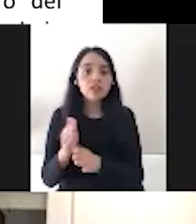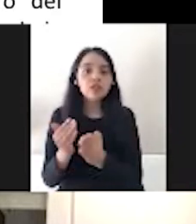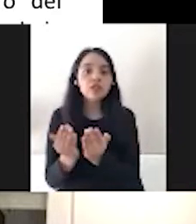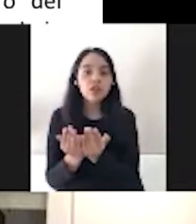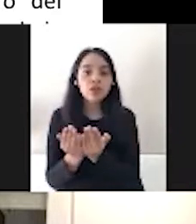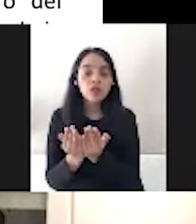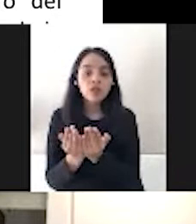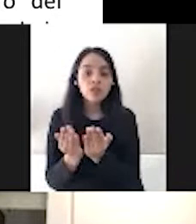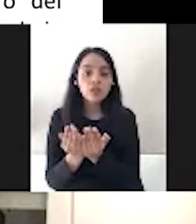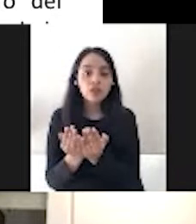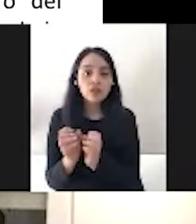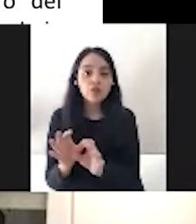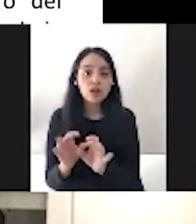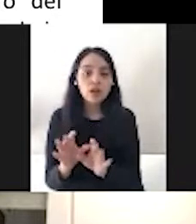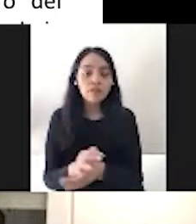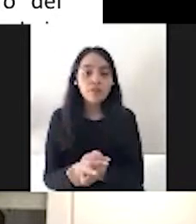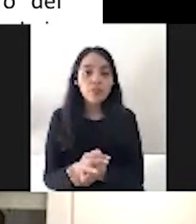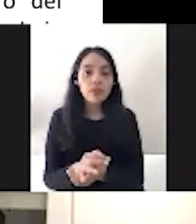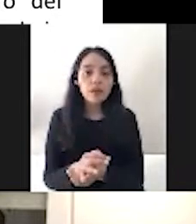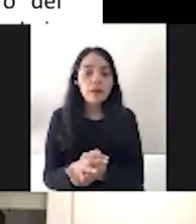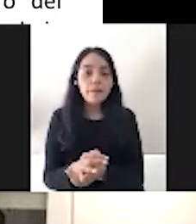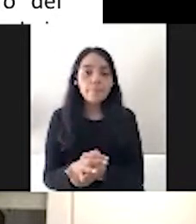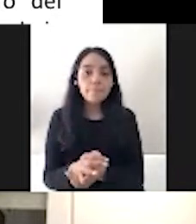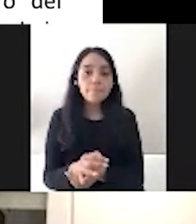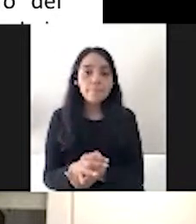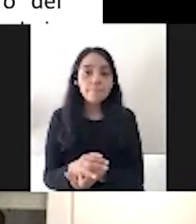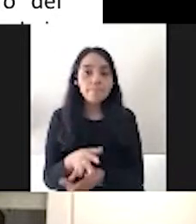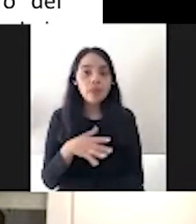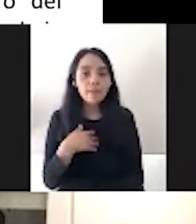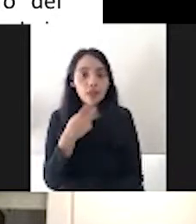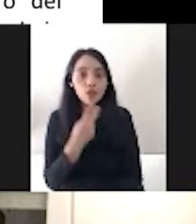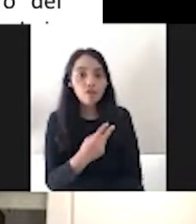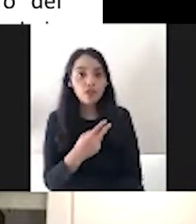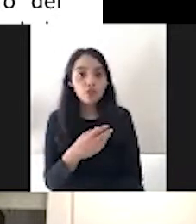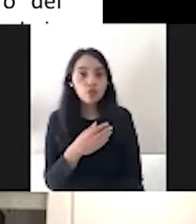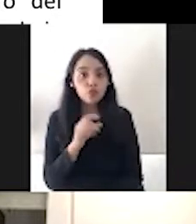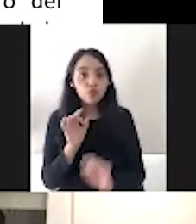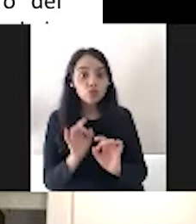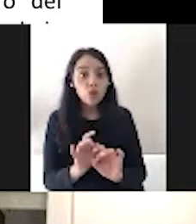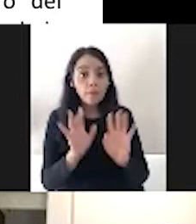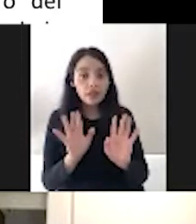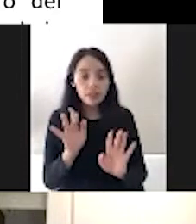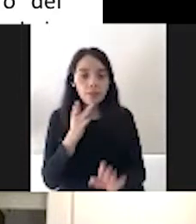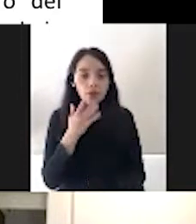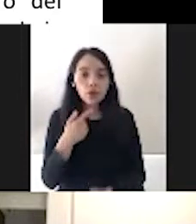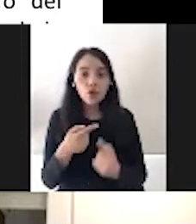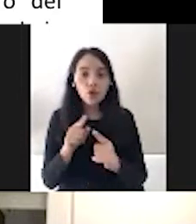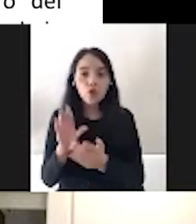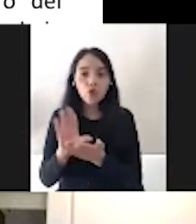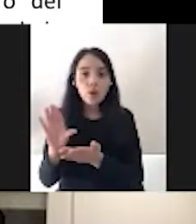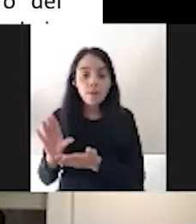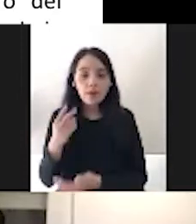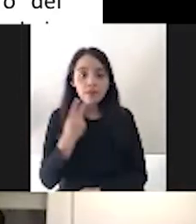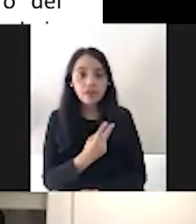sorprendente porque me pasa que cuando he expuesto en otros países y aquí mismo sobre el tema en Chile, se sorprenden que hablamos de inclusión y